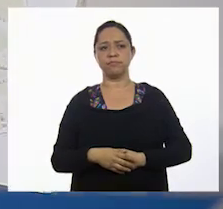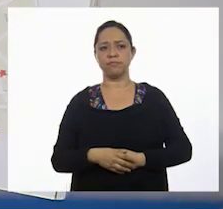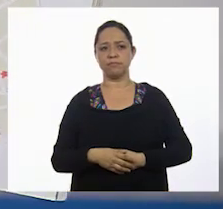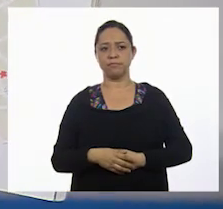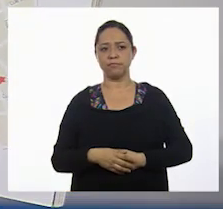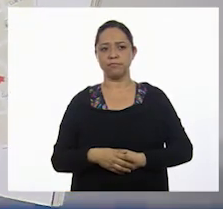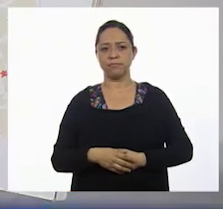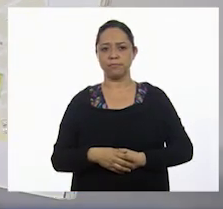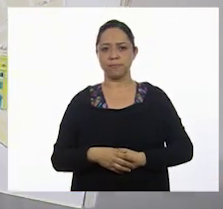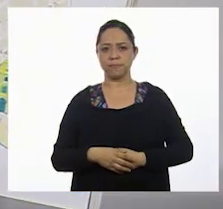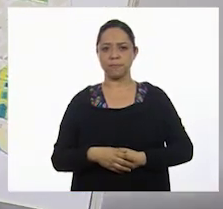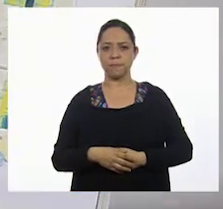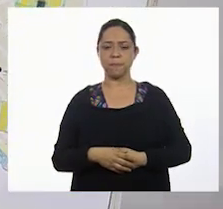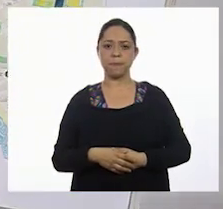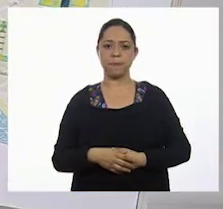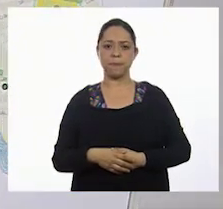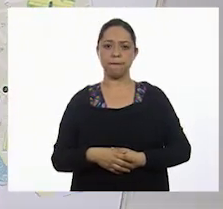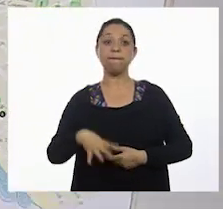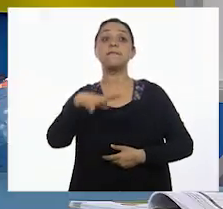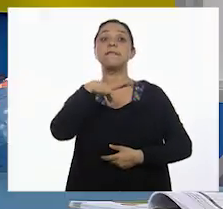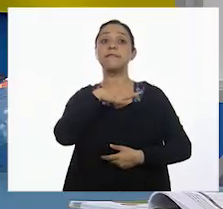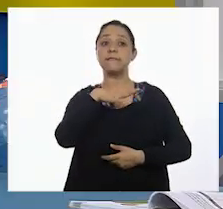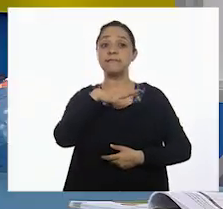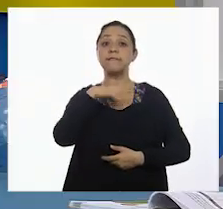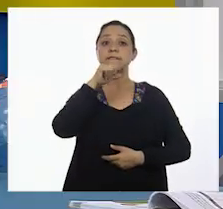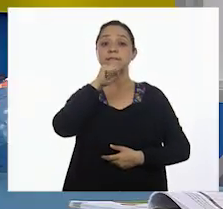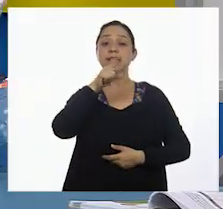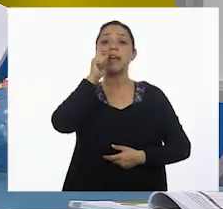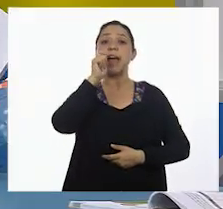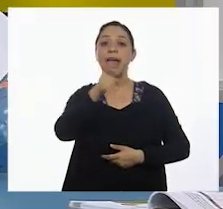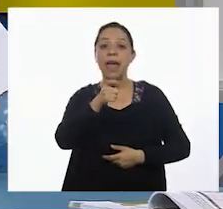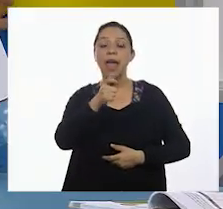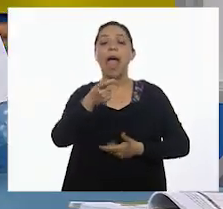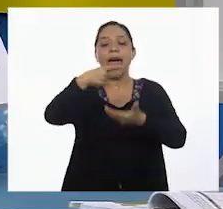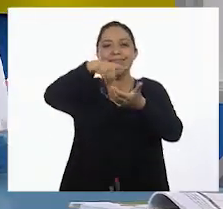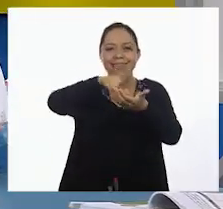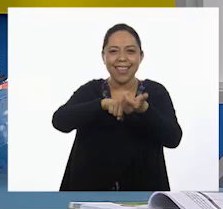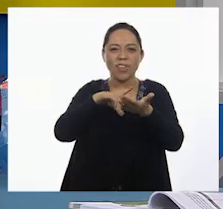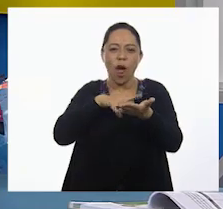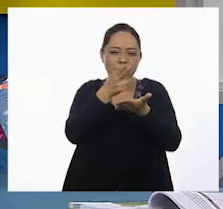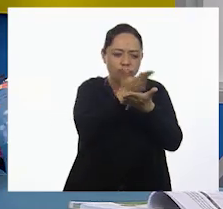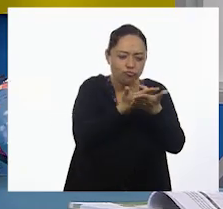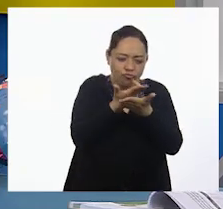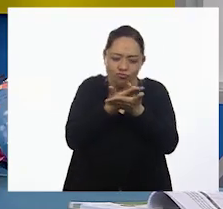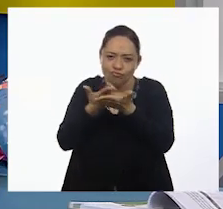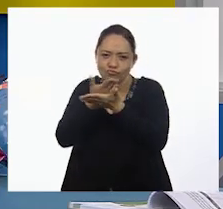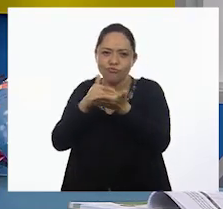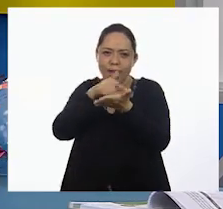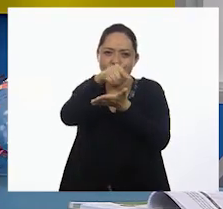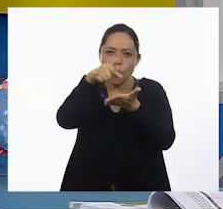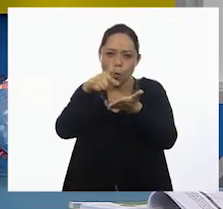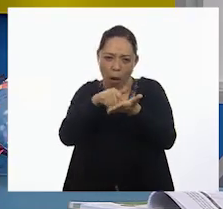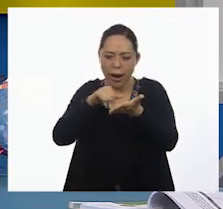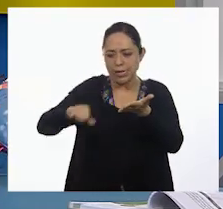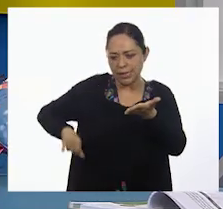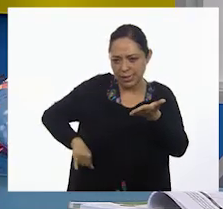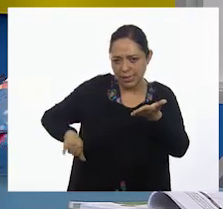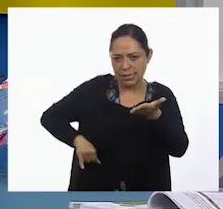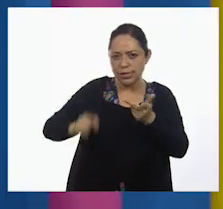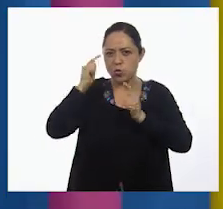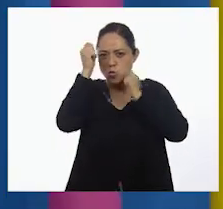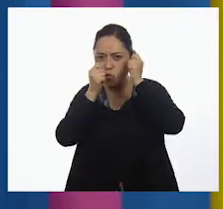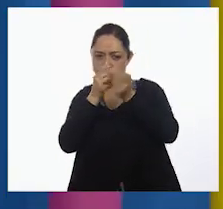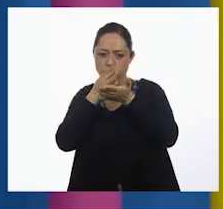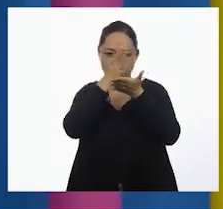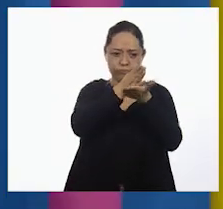Aquí lo tenemos. Tiene inclusive, como habíamos dicho, los atractivos turísticos y sitios de interés. Exacto.